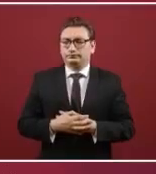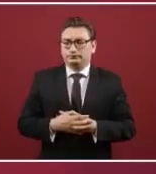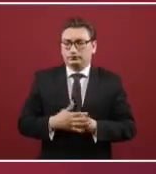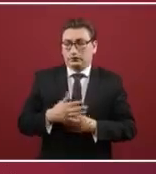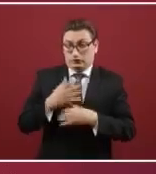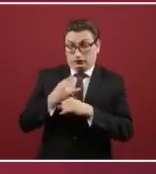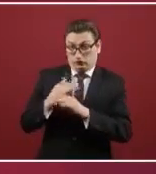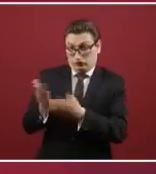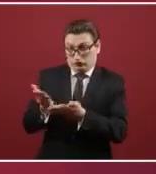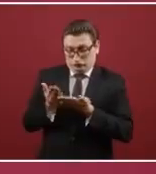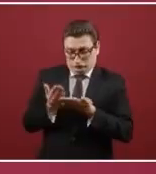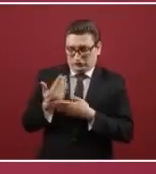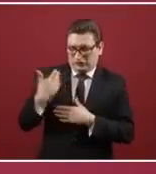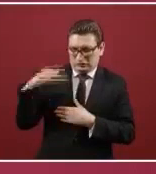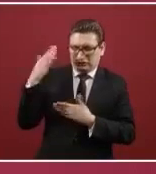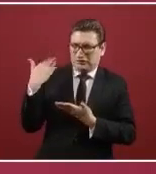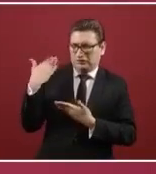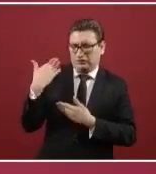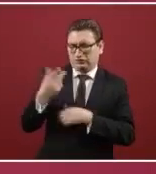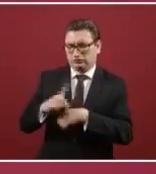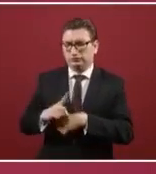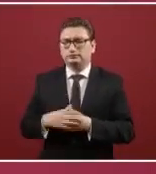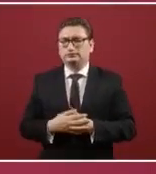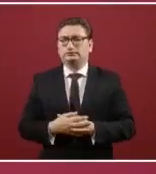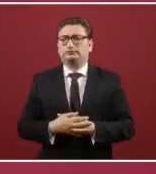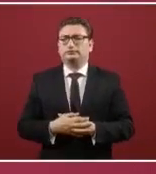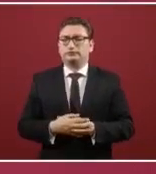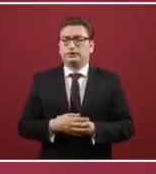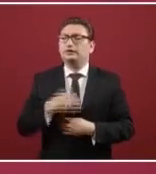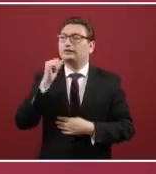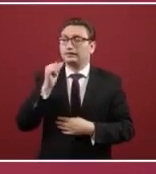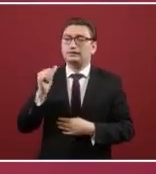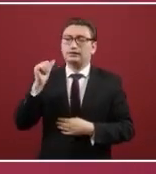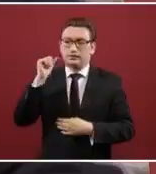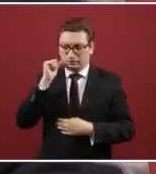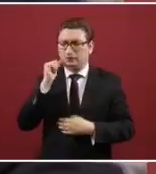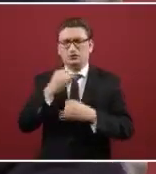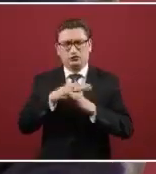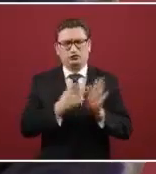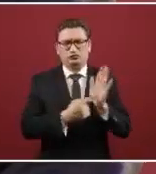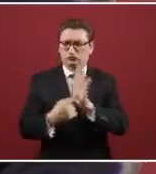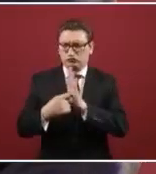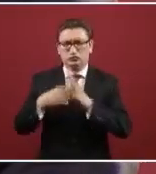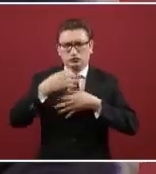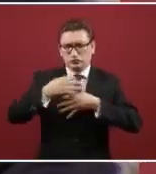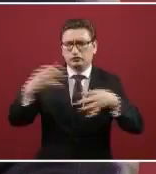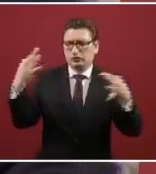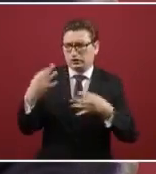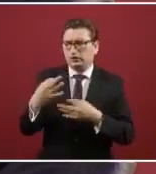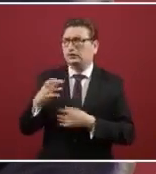según mi informe, hace algunos días. Y ayer se dio a conocer y ya se